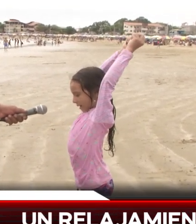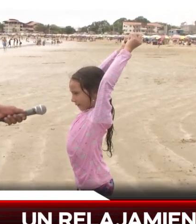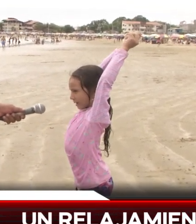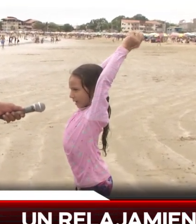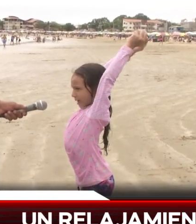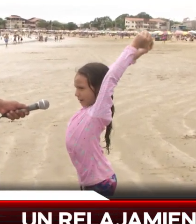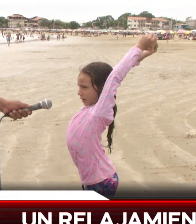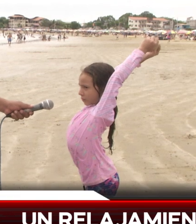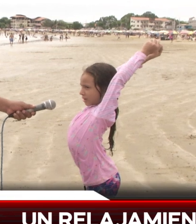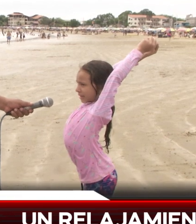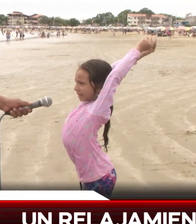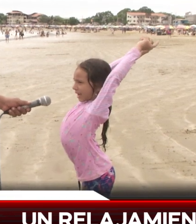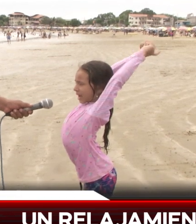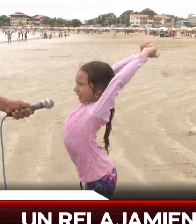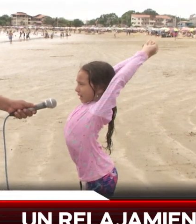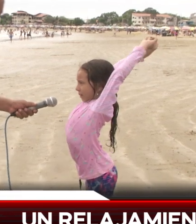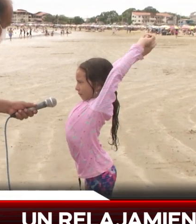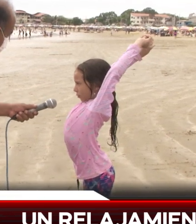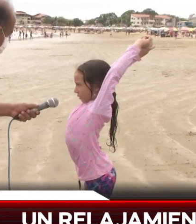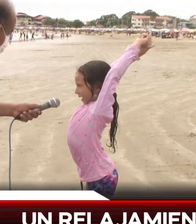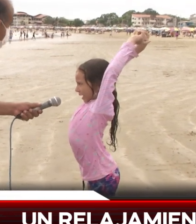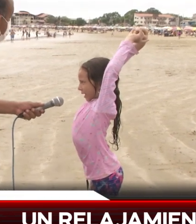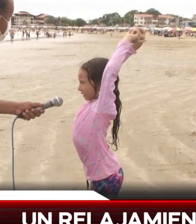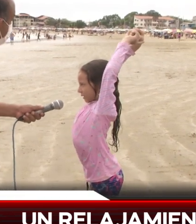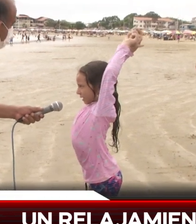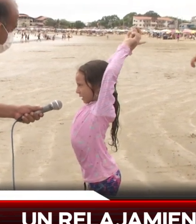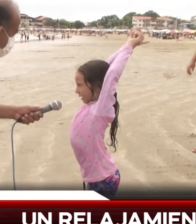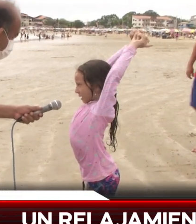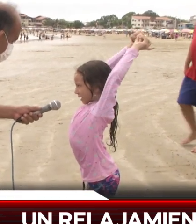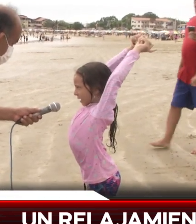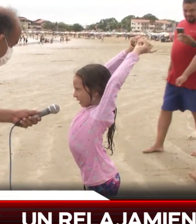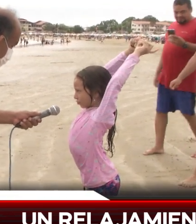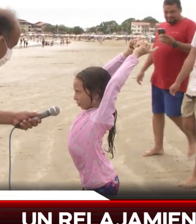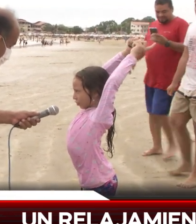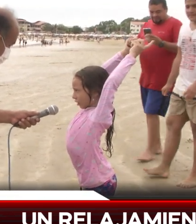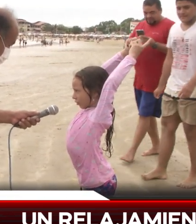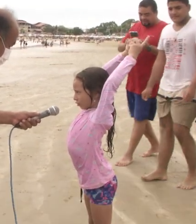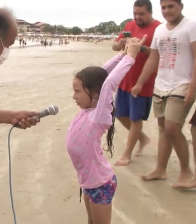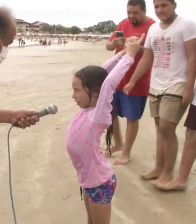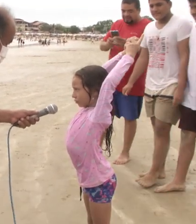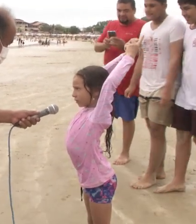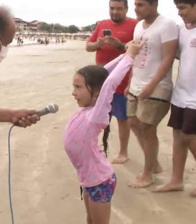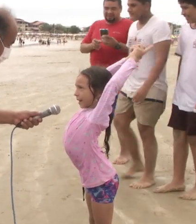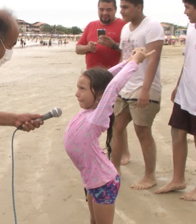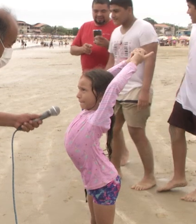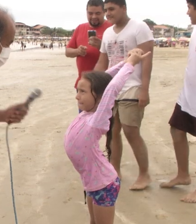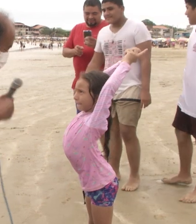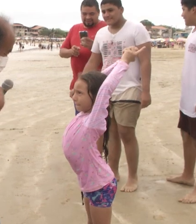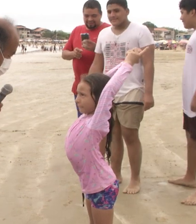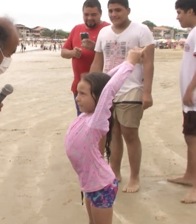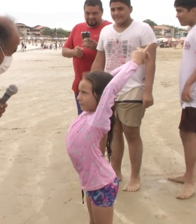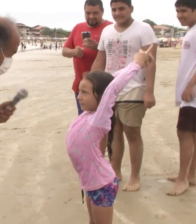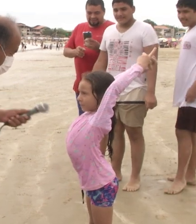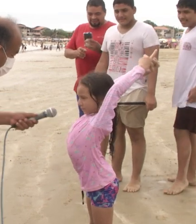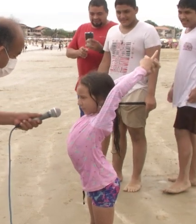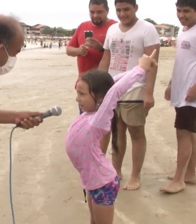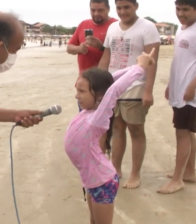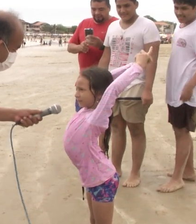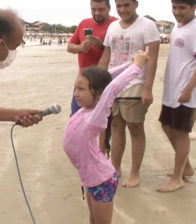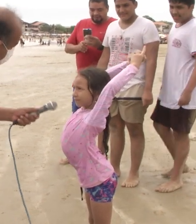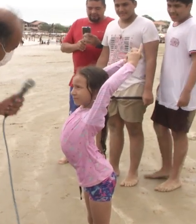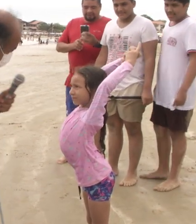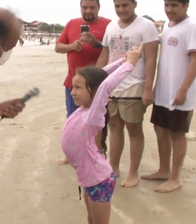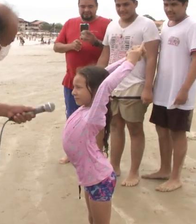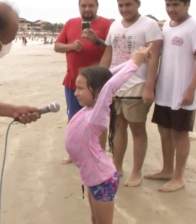que vaya a verla a mi abuelita porque es el sueño de conocerla a usted. ¿Tu abuelita quiere conocerme?